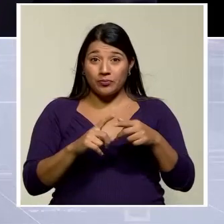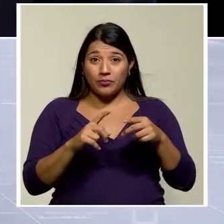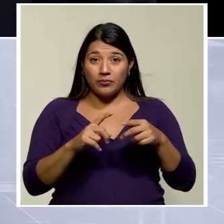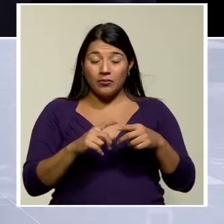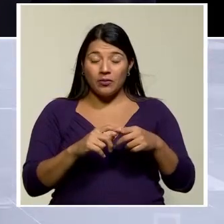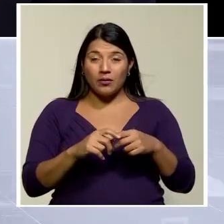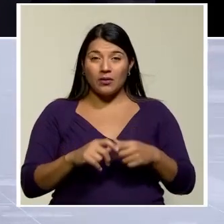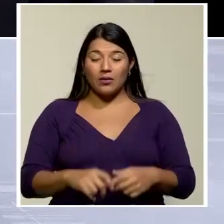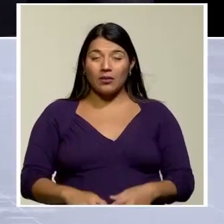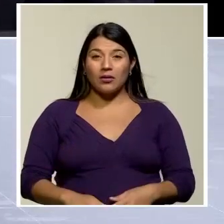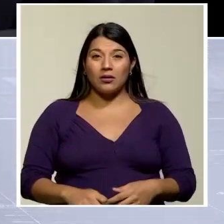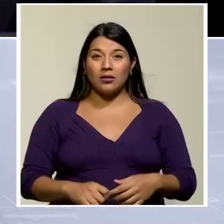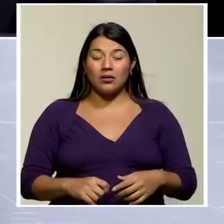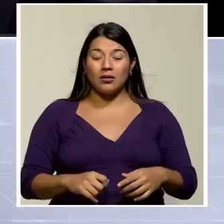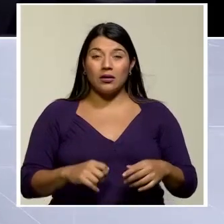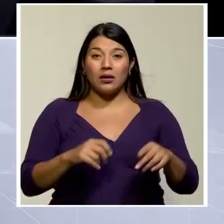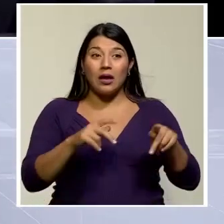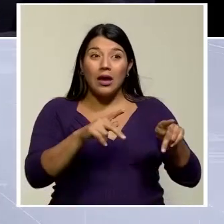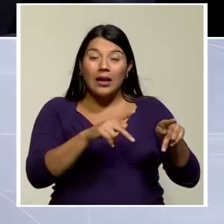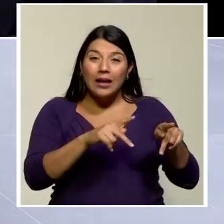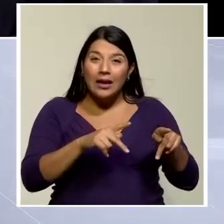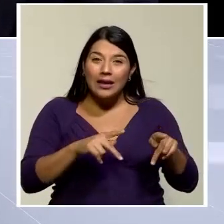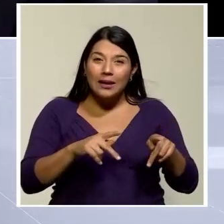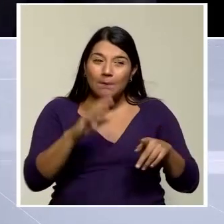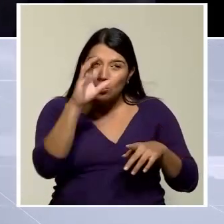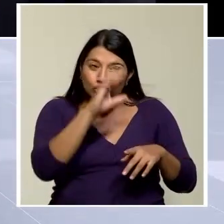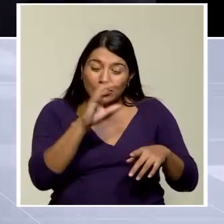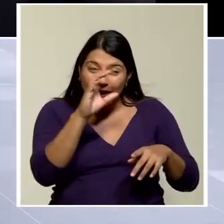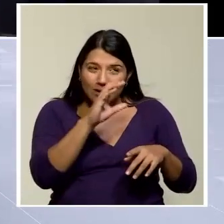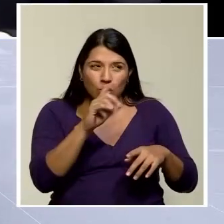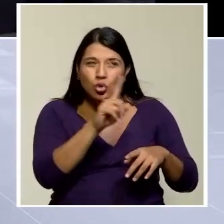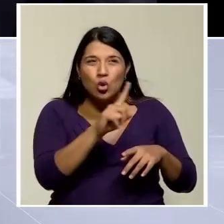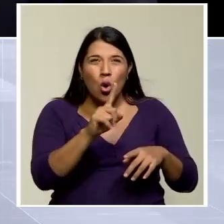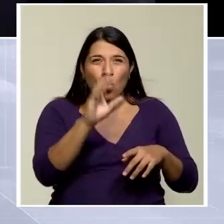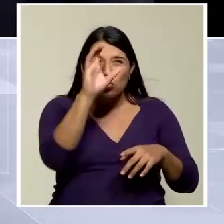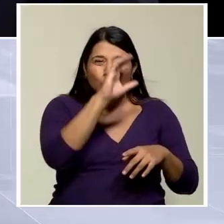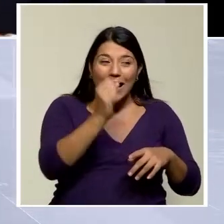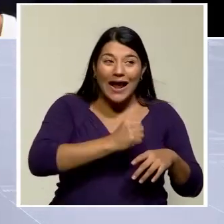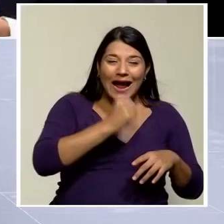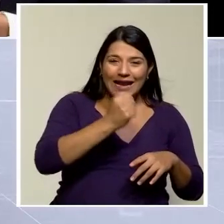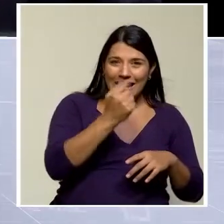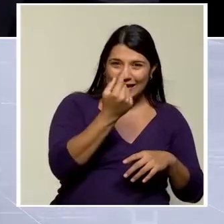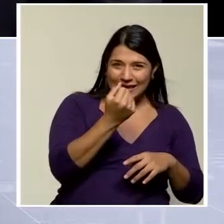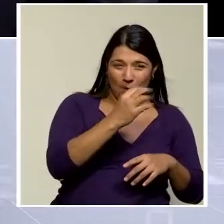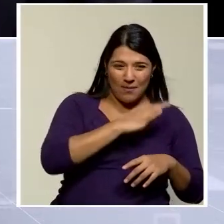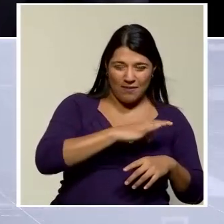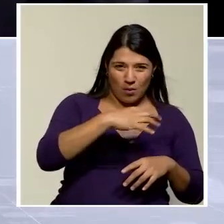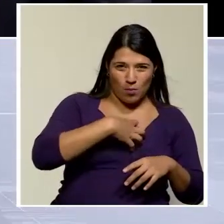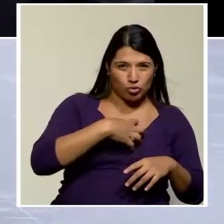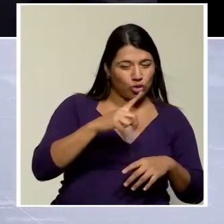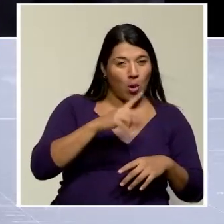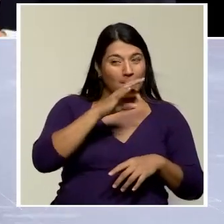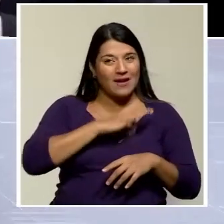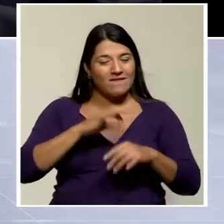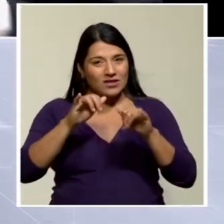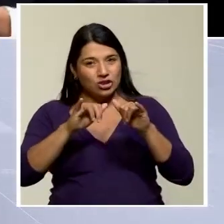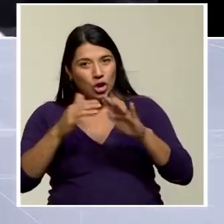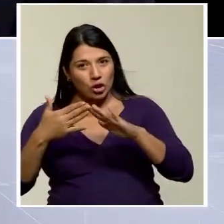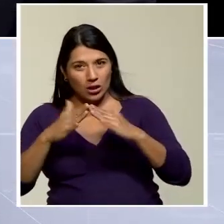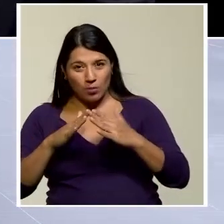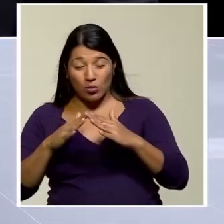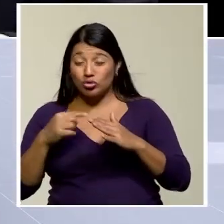campaña y no a la búsqueda del bien común. Le propongo un ping-pong rápido de preguntas con